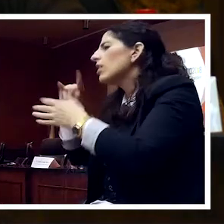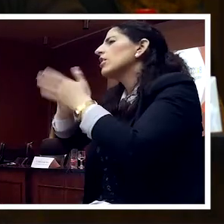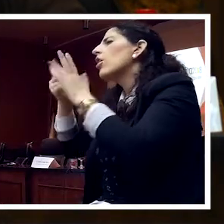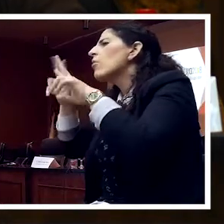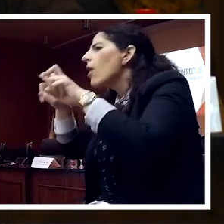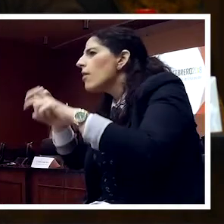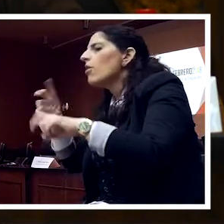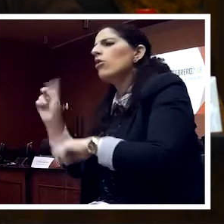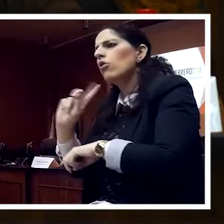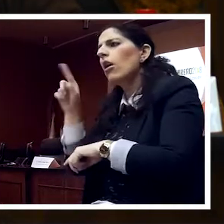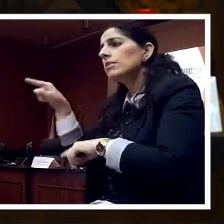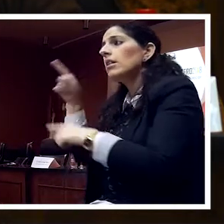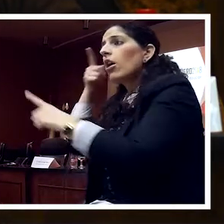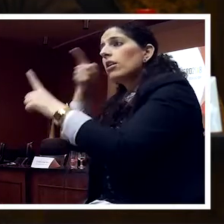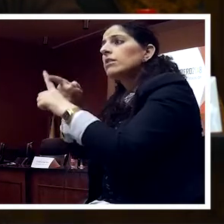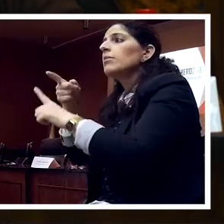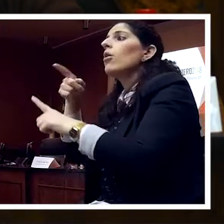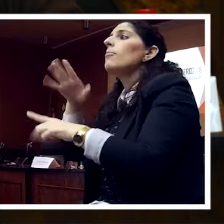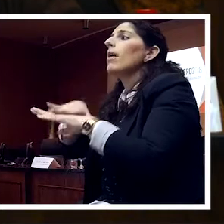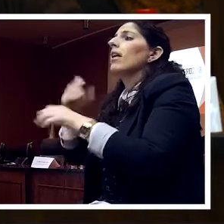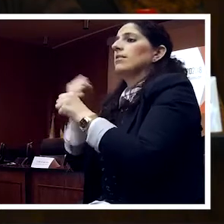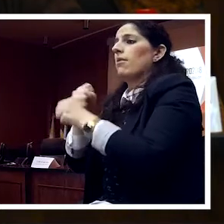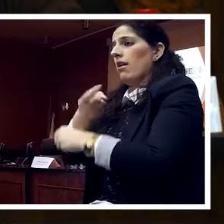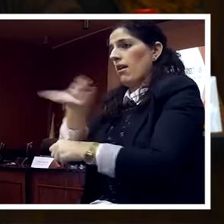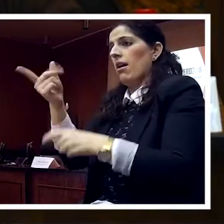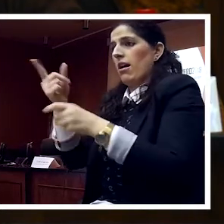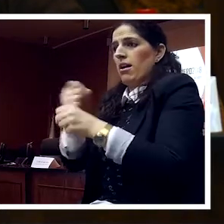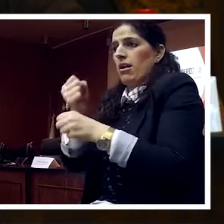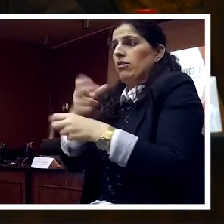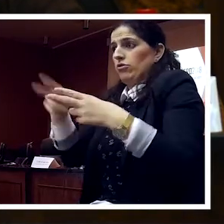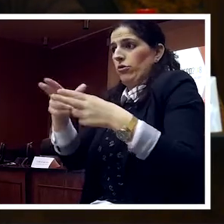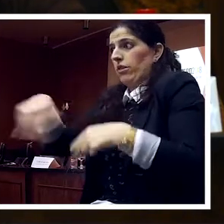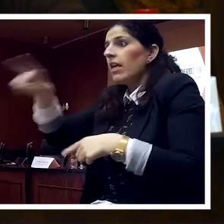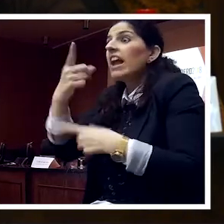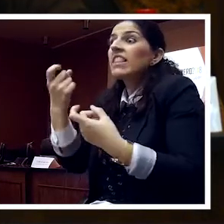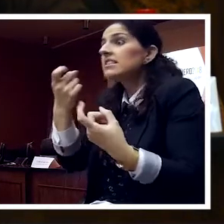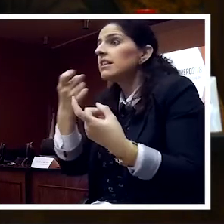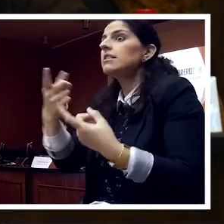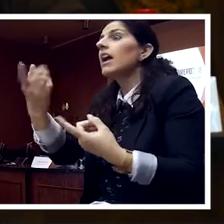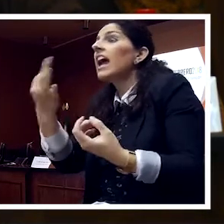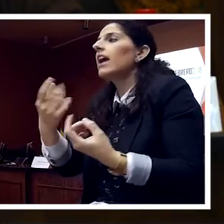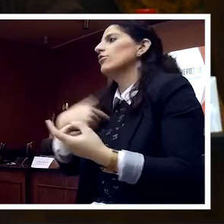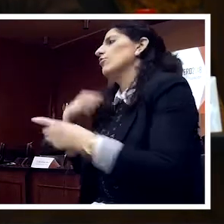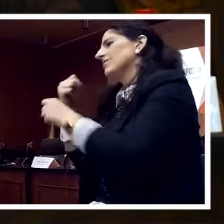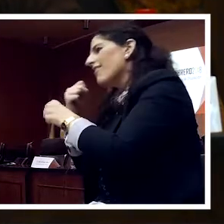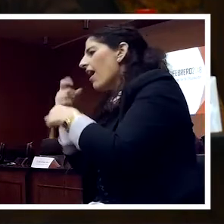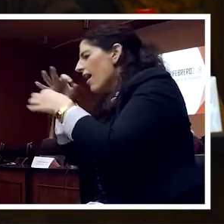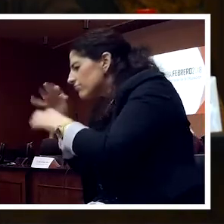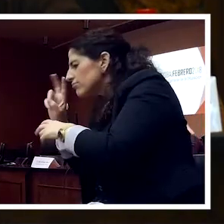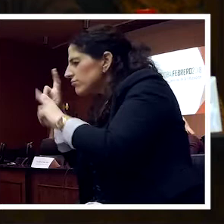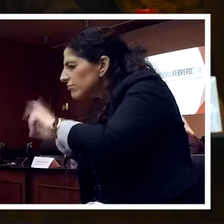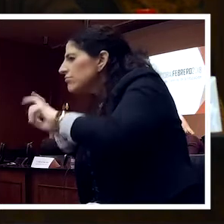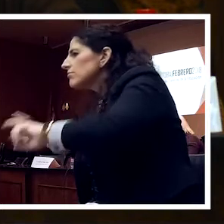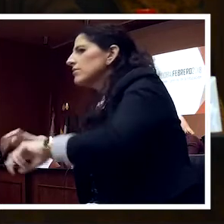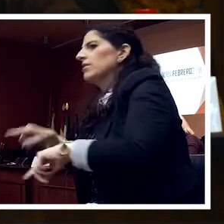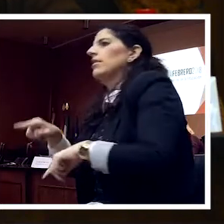tecnologías, sino que también es una herramienta para dar voz a lo que ustedes quieren y para ser mediador entre los profesionales e incluso